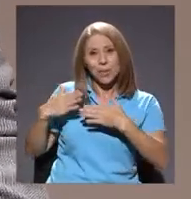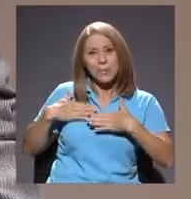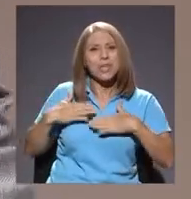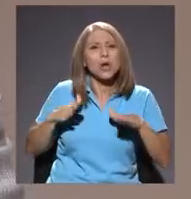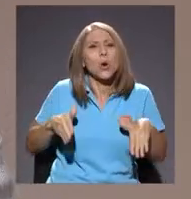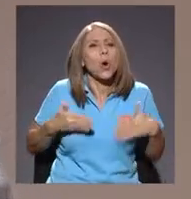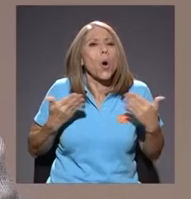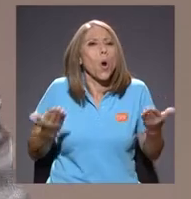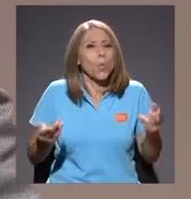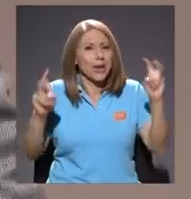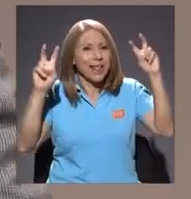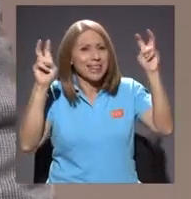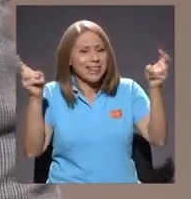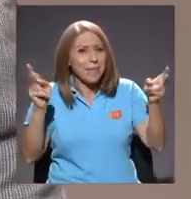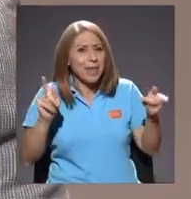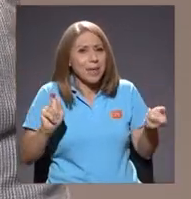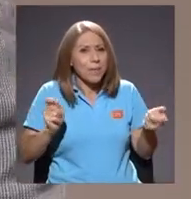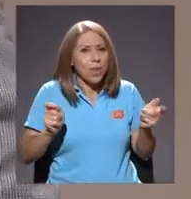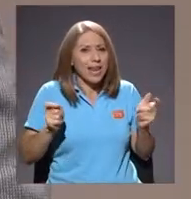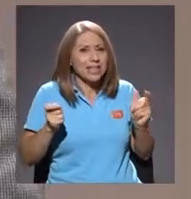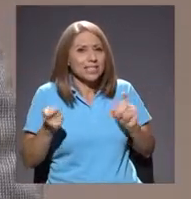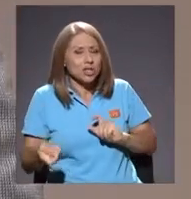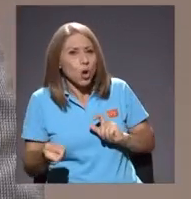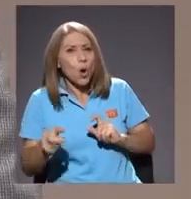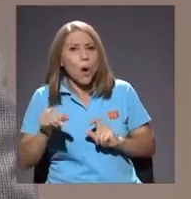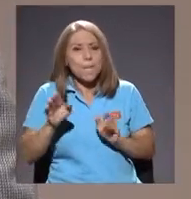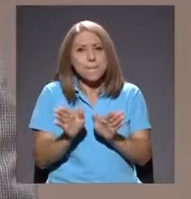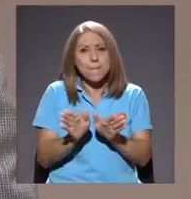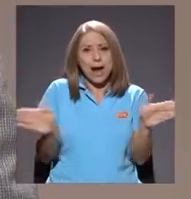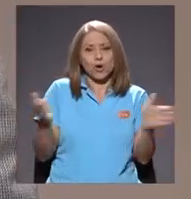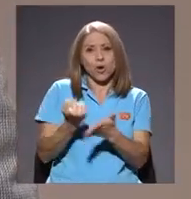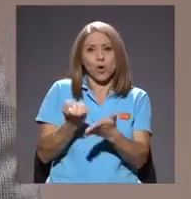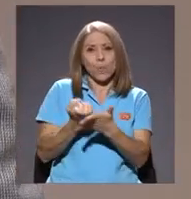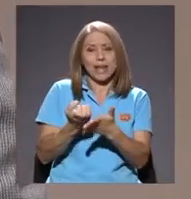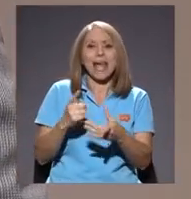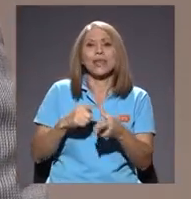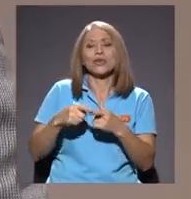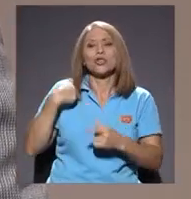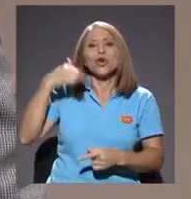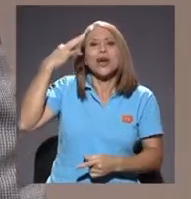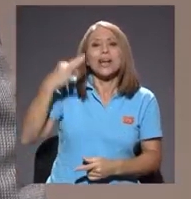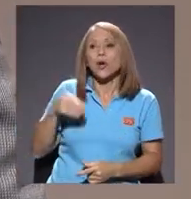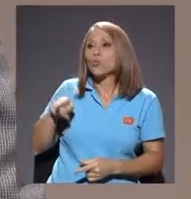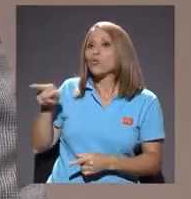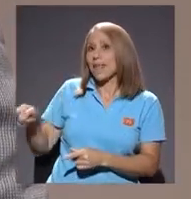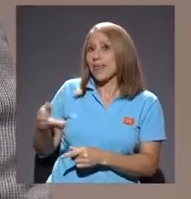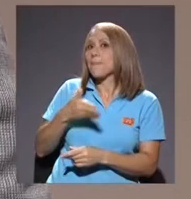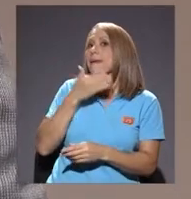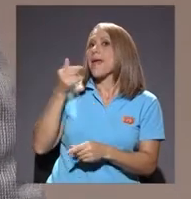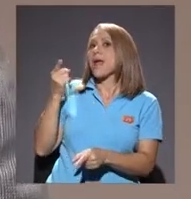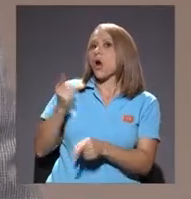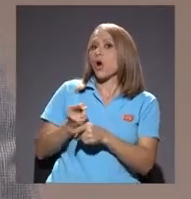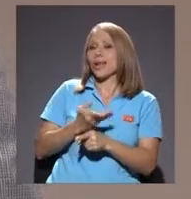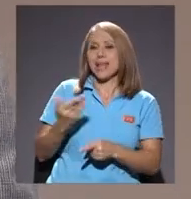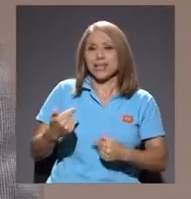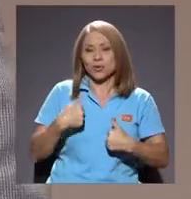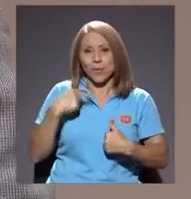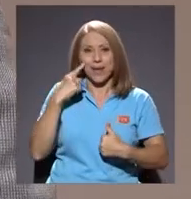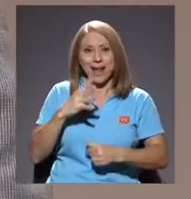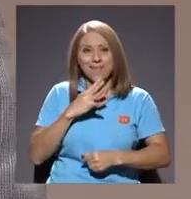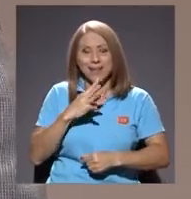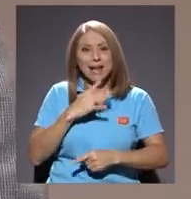tema de la moderación macroeconómica así que yo creo que usted está mucho mejor calificado que yo hablar de esto pero después de todos estos años